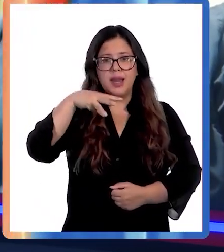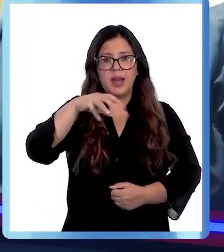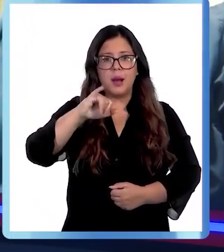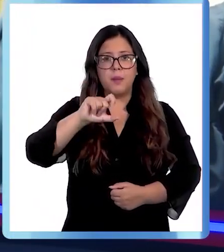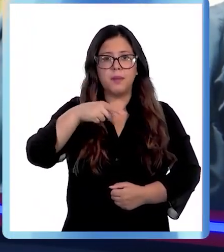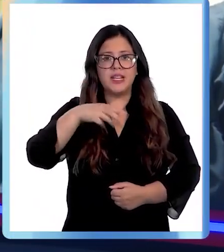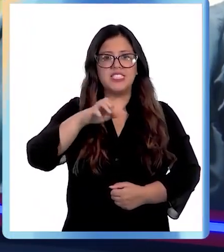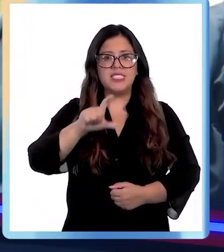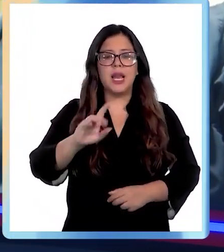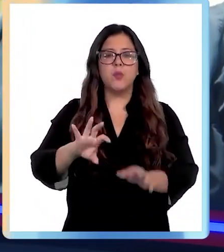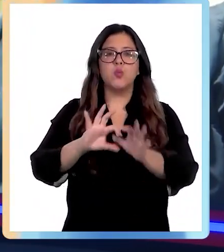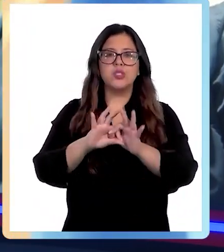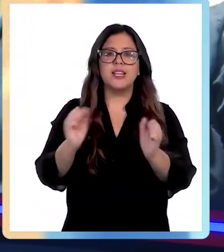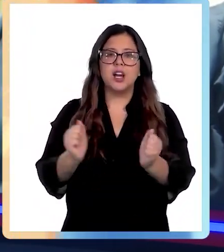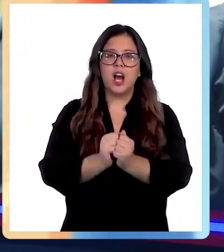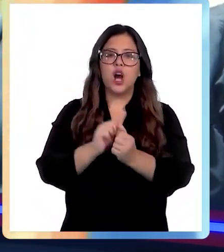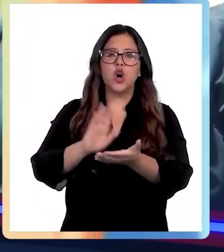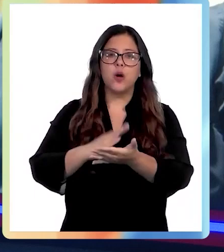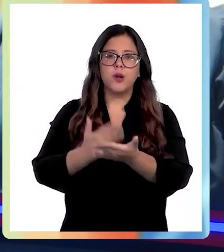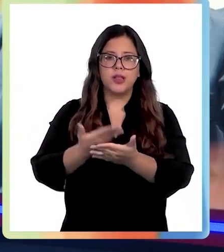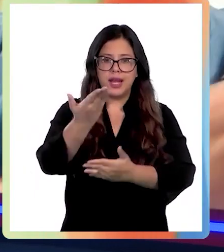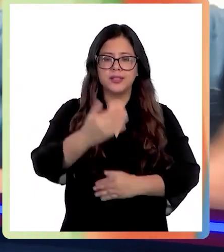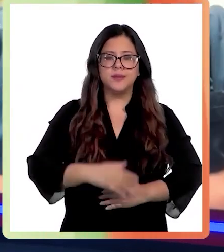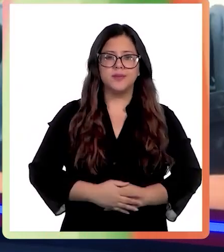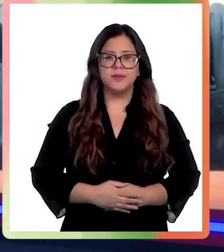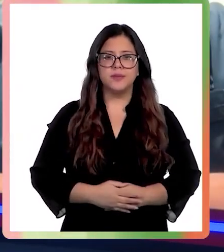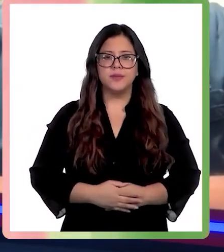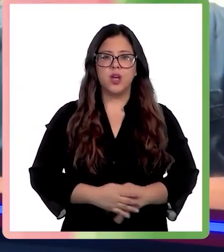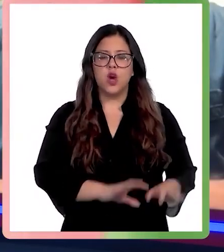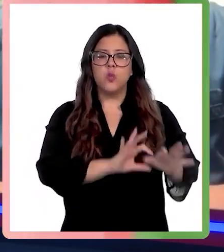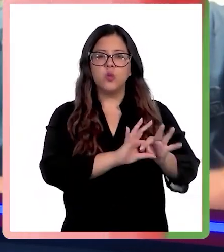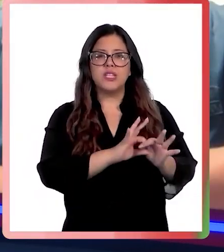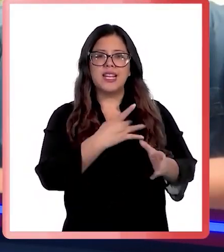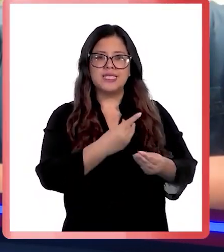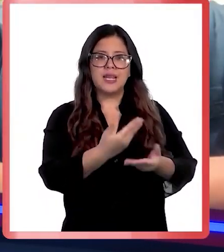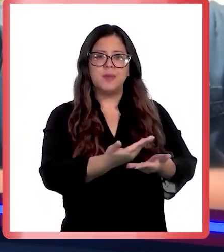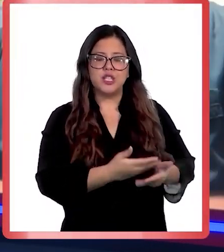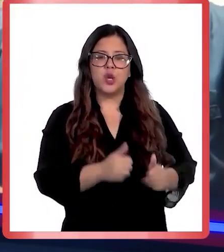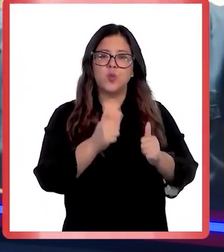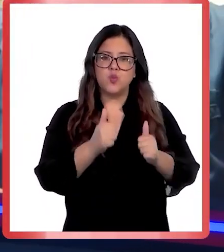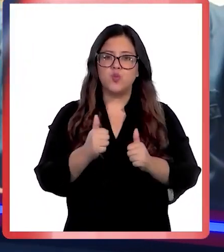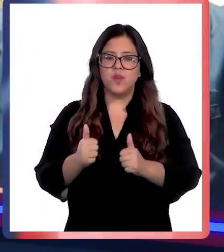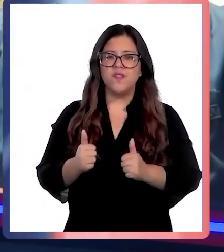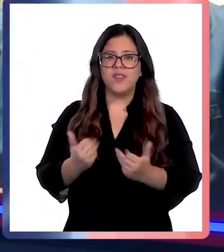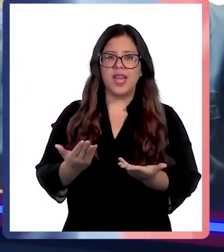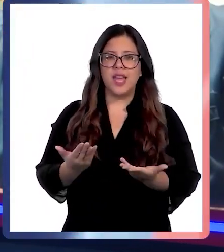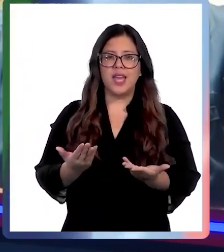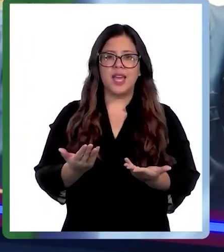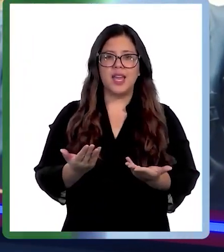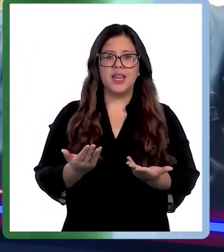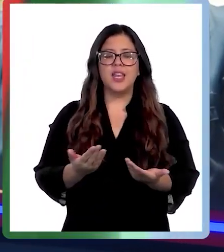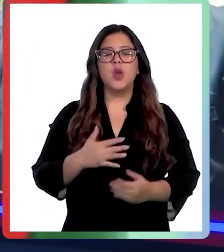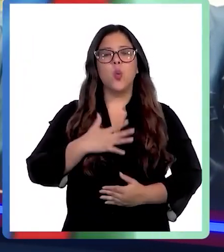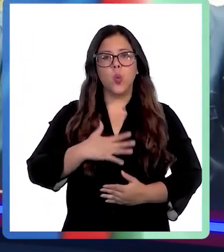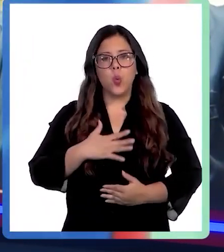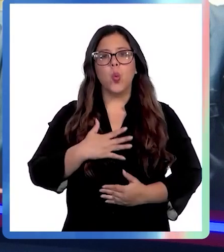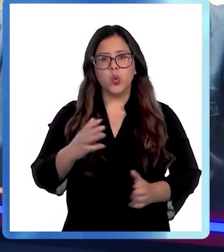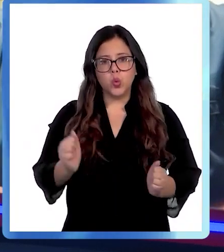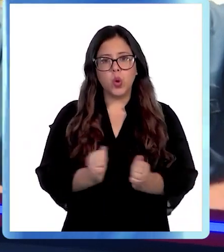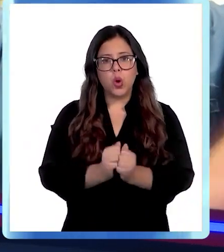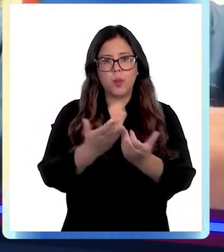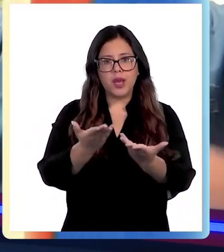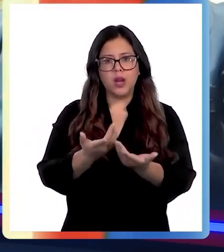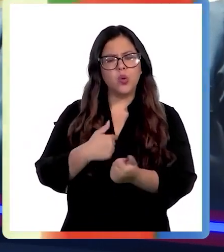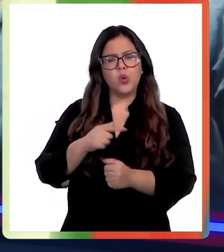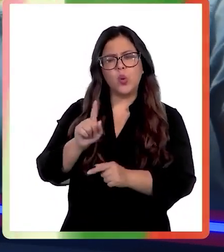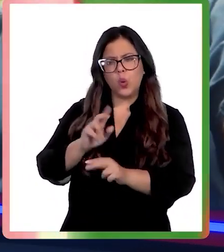gracias por acompañarnos. ¿Cómo estás? Muchas gracias por la invitación. Muy bien y un honor estar con ustedes. El